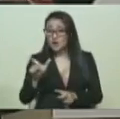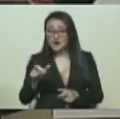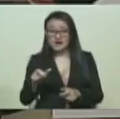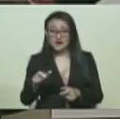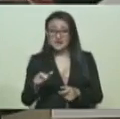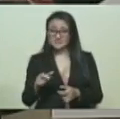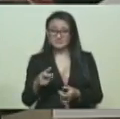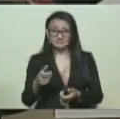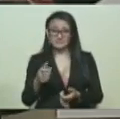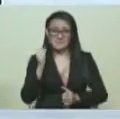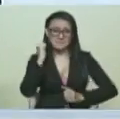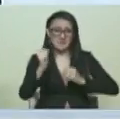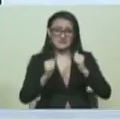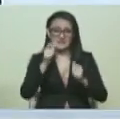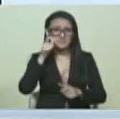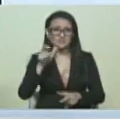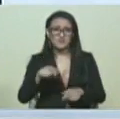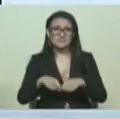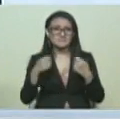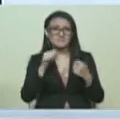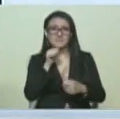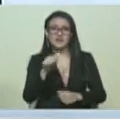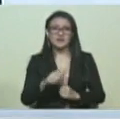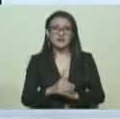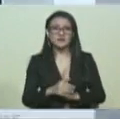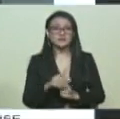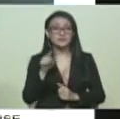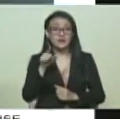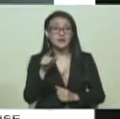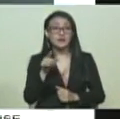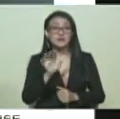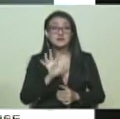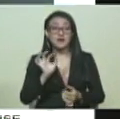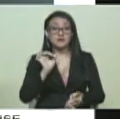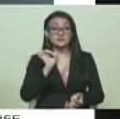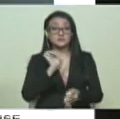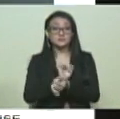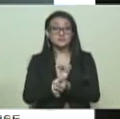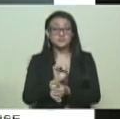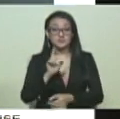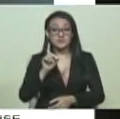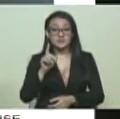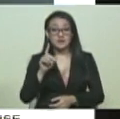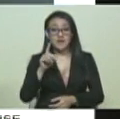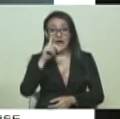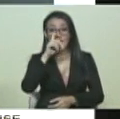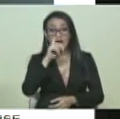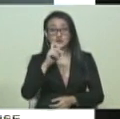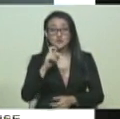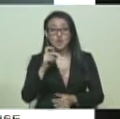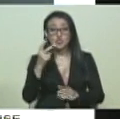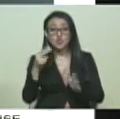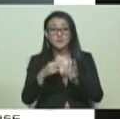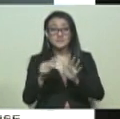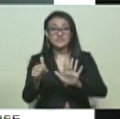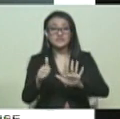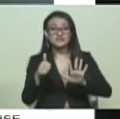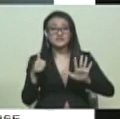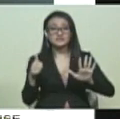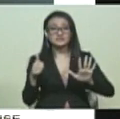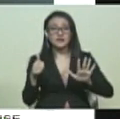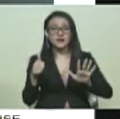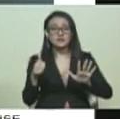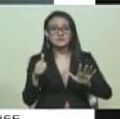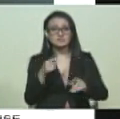delincuentes, criminales. Este joven está solicitado desde el año 2016 por una orden